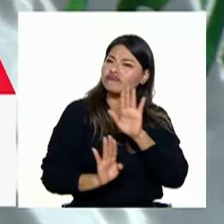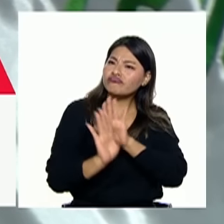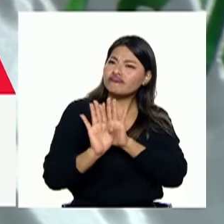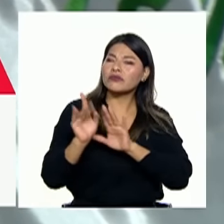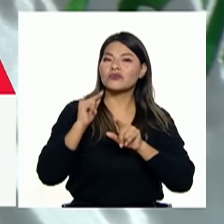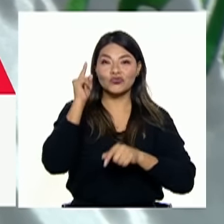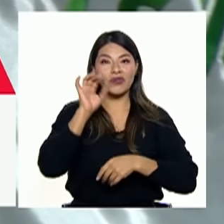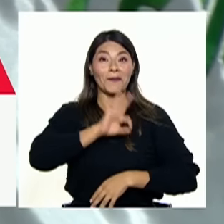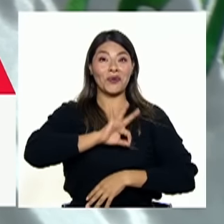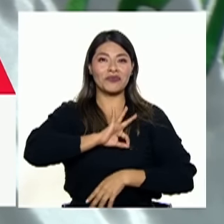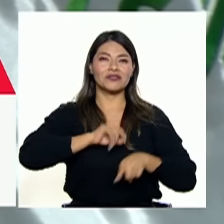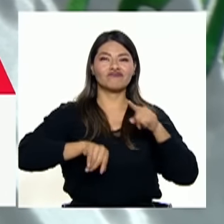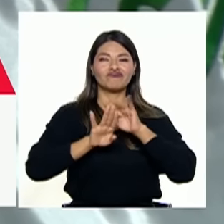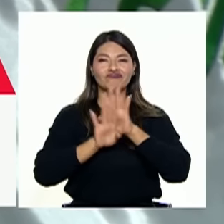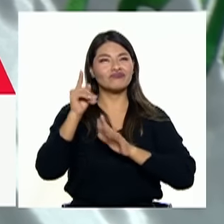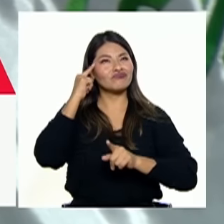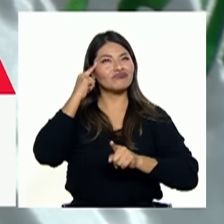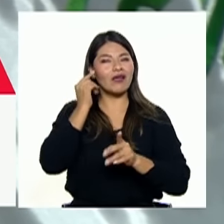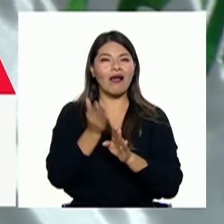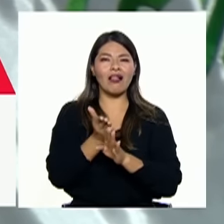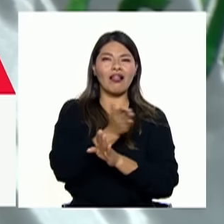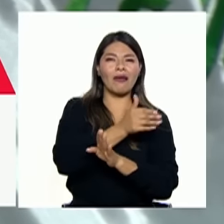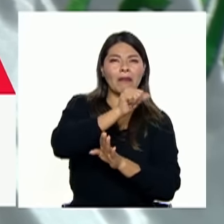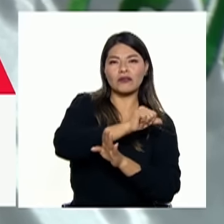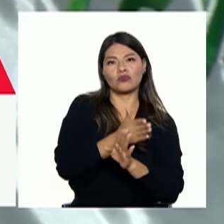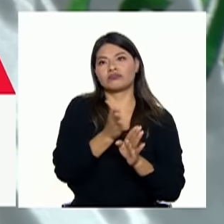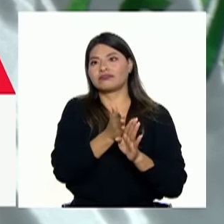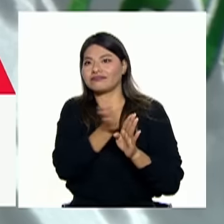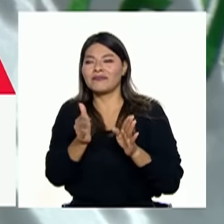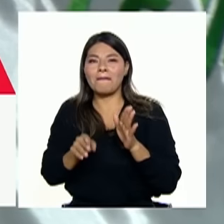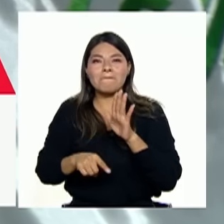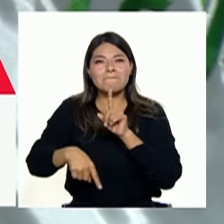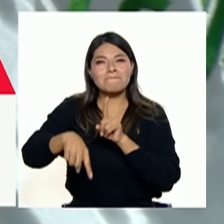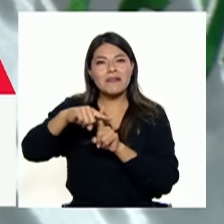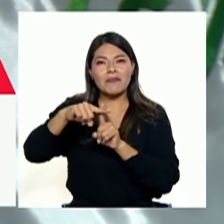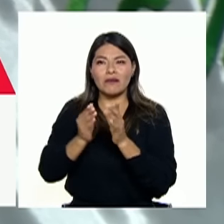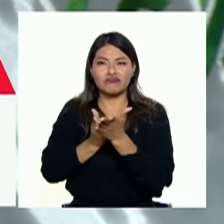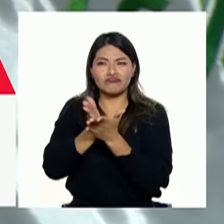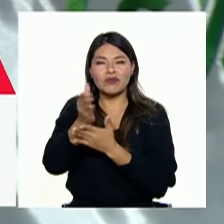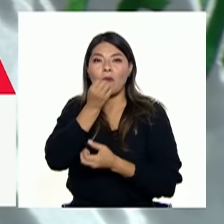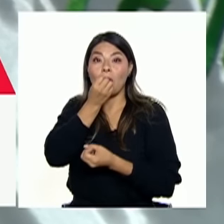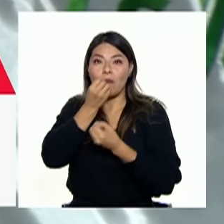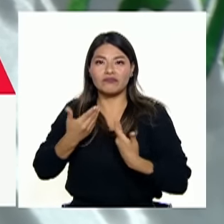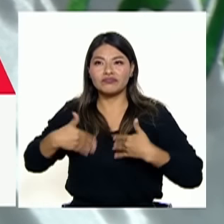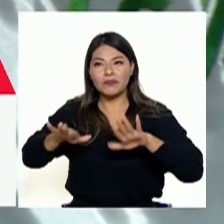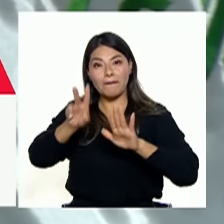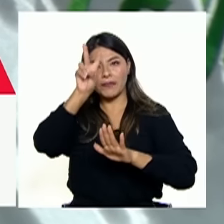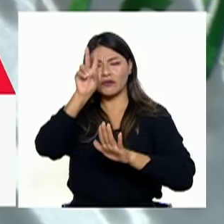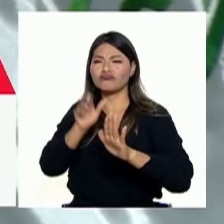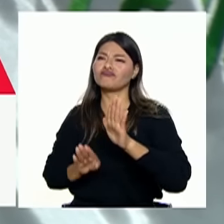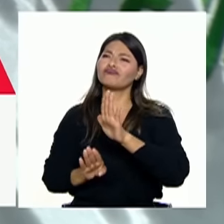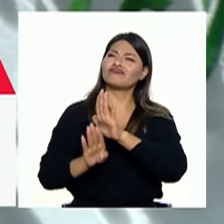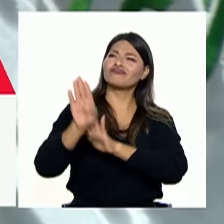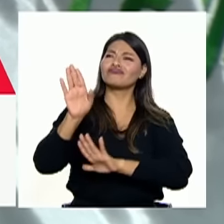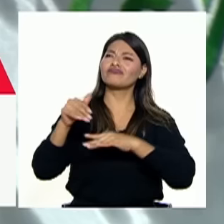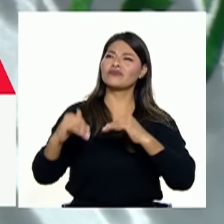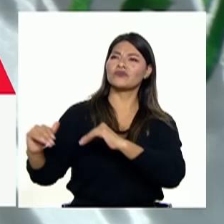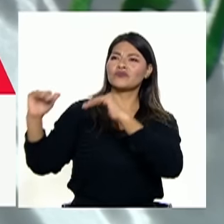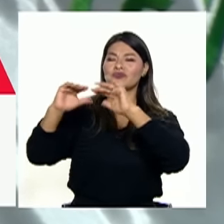adecuadamente, pueden cambiar el rumbo en nuestra historia y devolver al Perú al lugar que siempre debió tener, como la nación